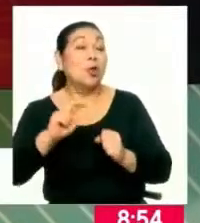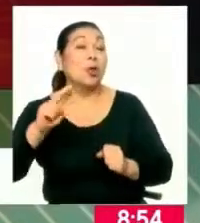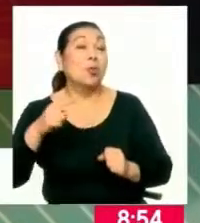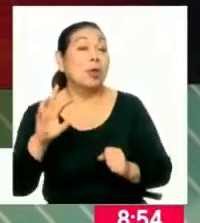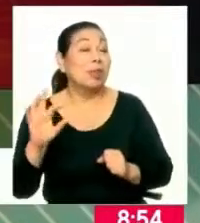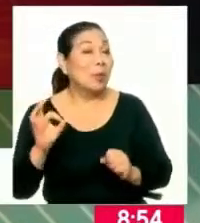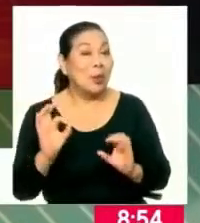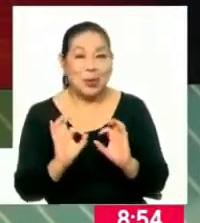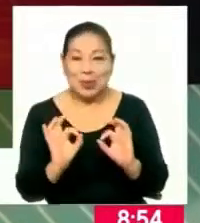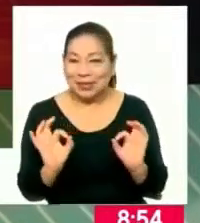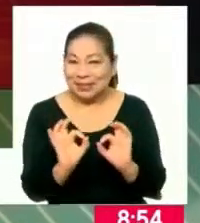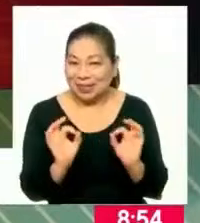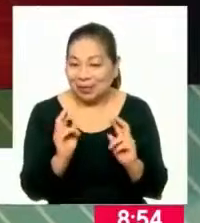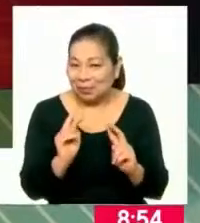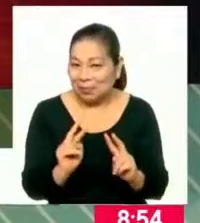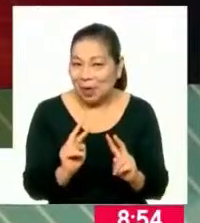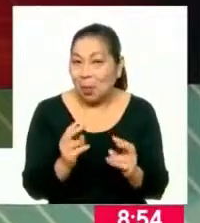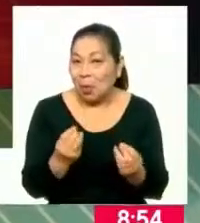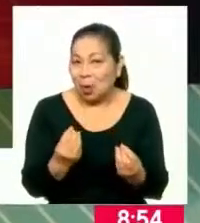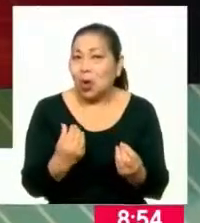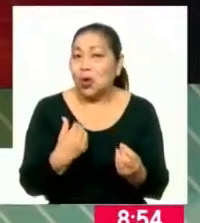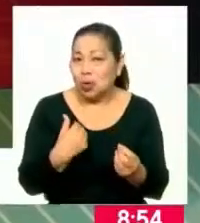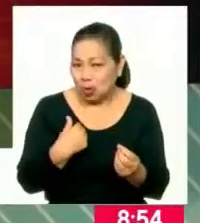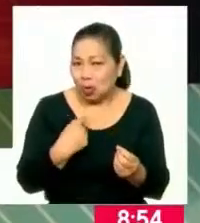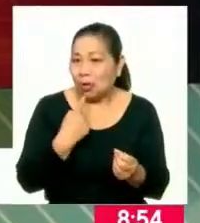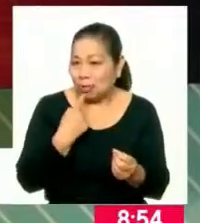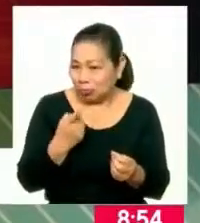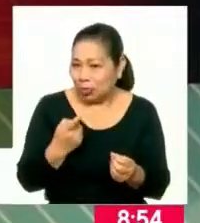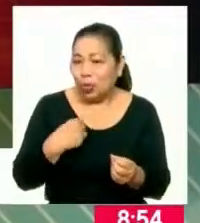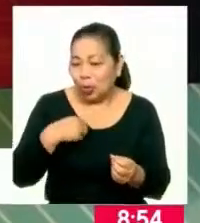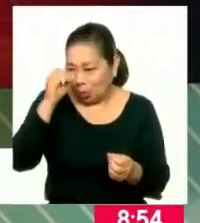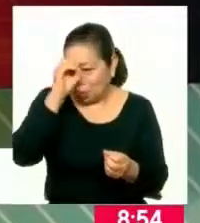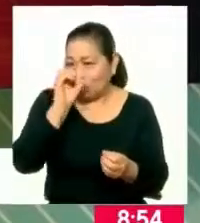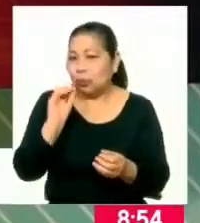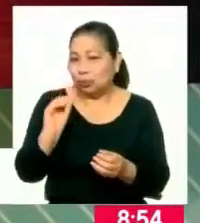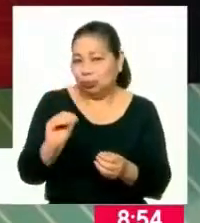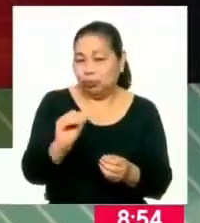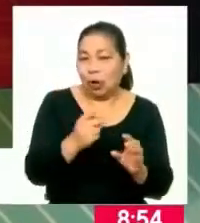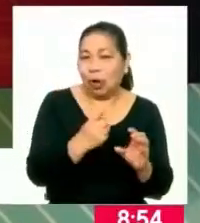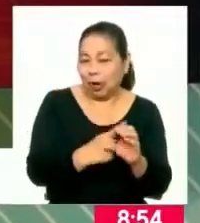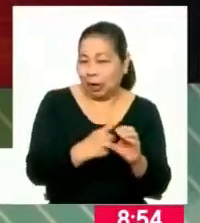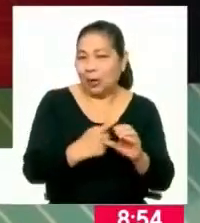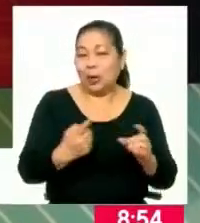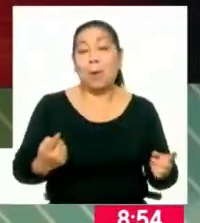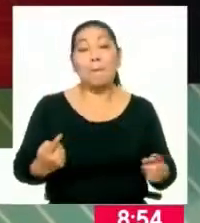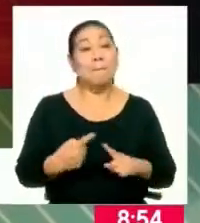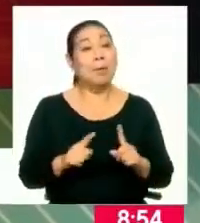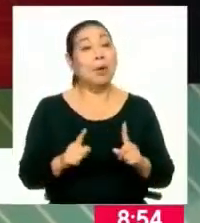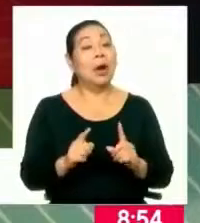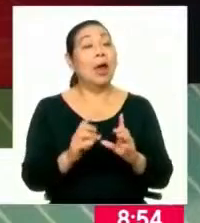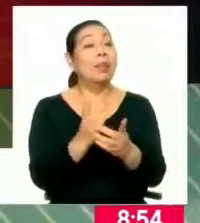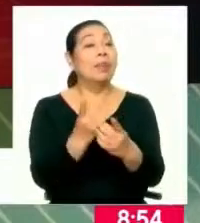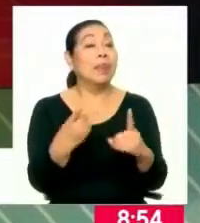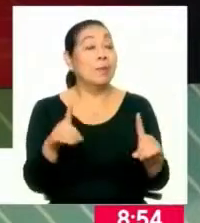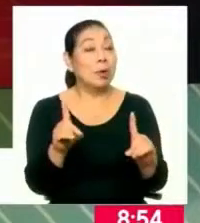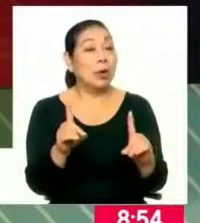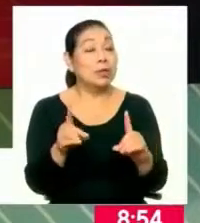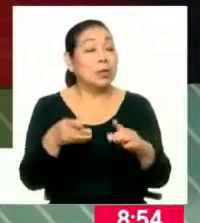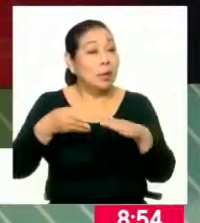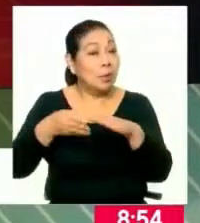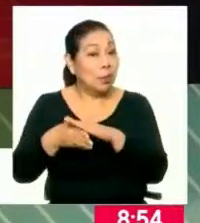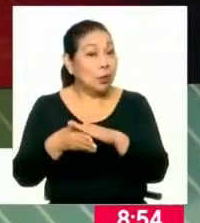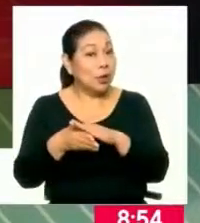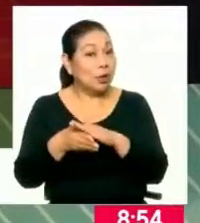no contempló. Y hay que hablar las cosas como son, porque yo he sido crítico de eso en particular y públicamente. el aspecto de la democracia interna de los partidos,